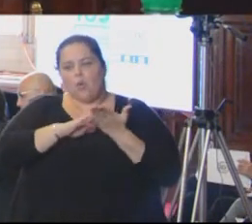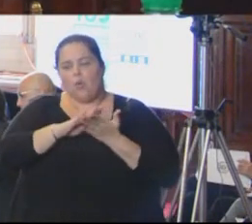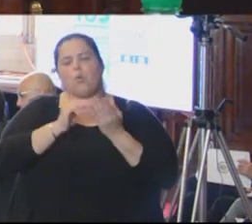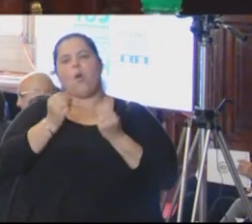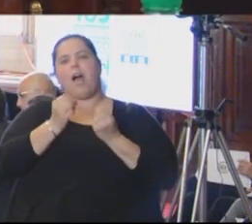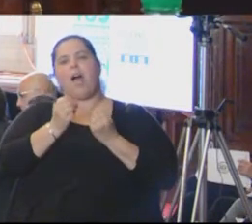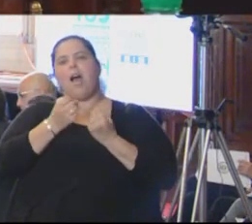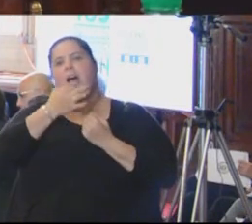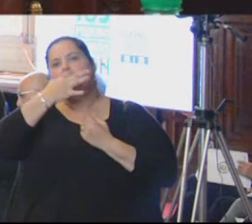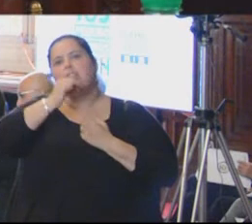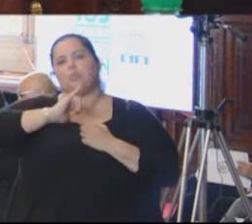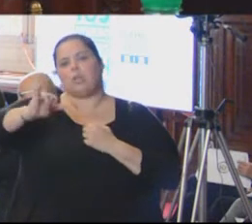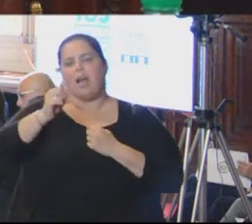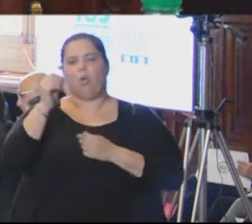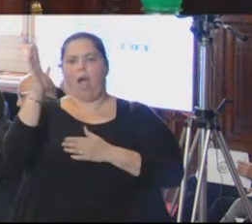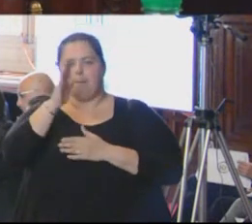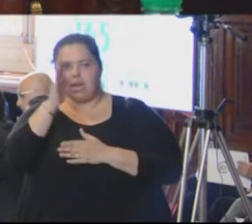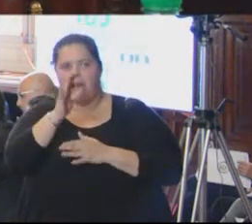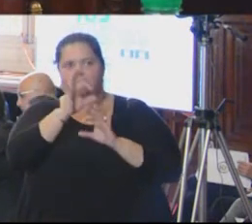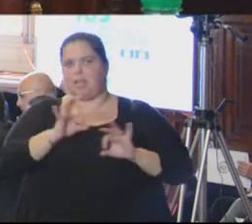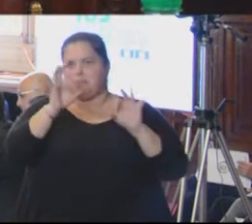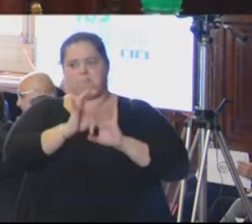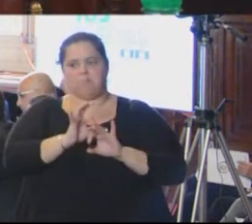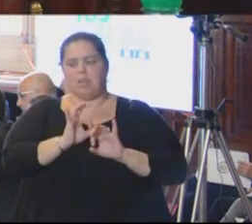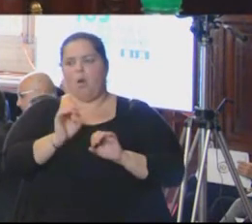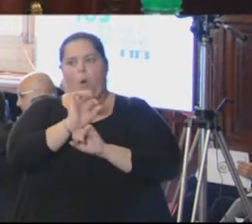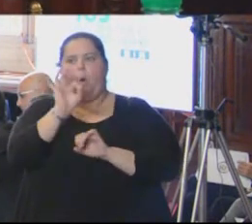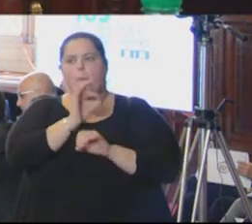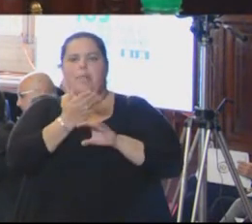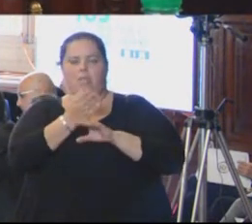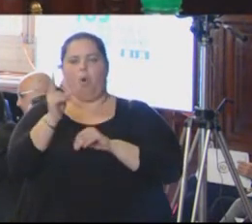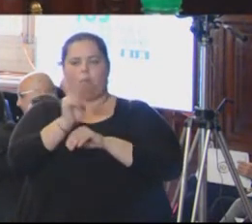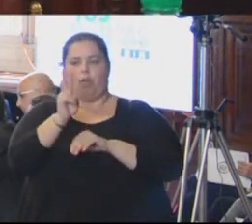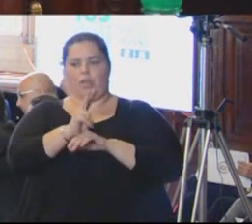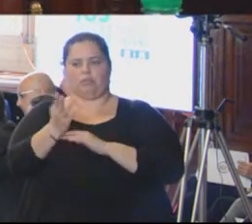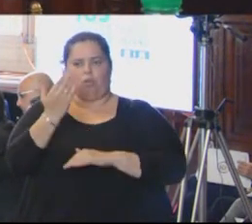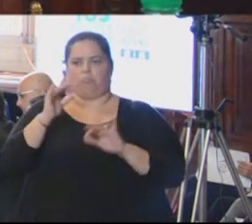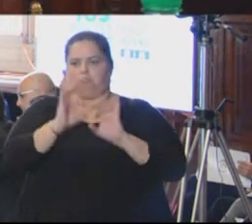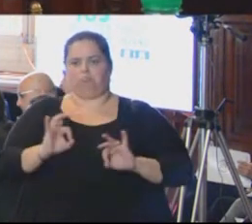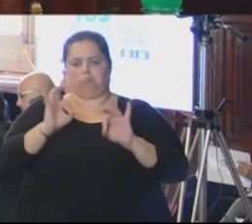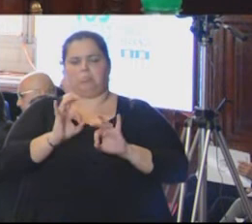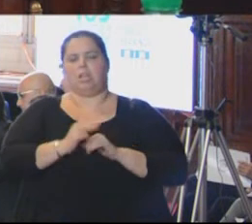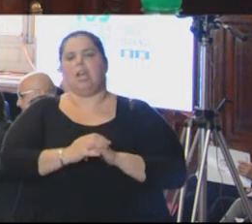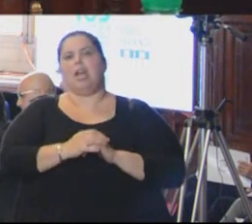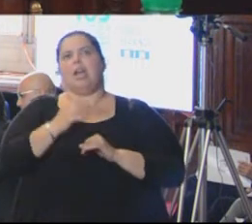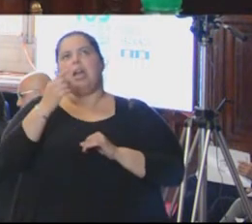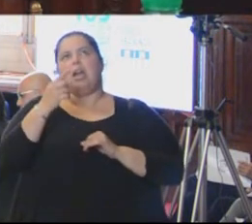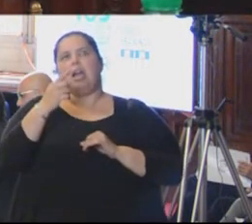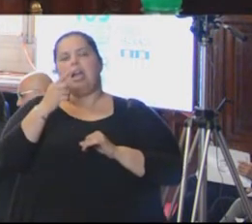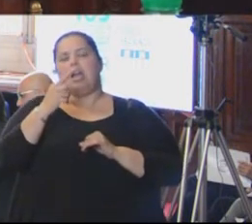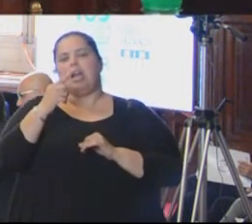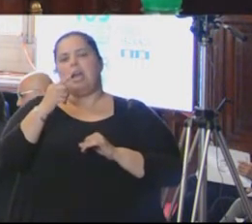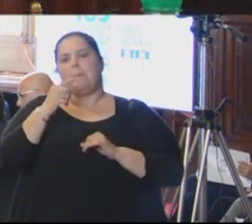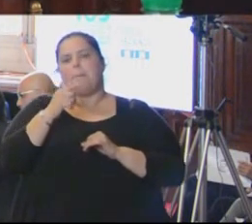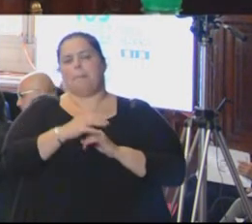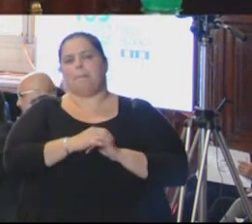solicitado protección ante la Unidad Nacional de Protección. En este sentido, la UNP es consciente de la importancia que representa tener un contacto